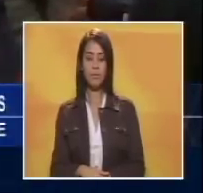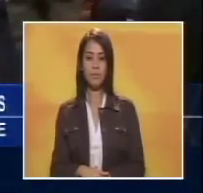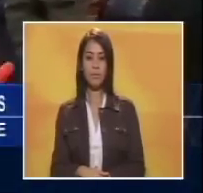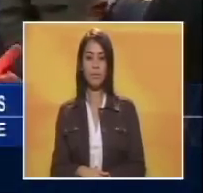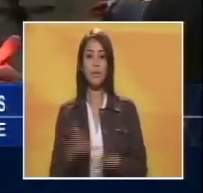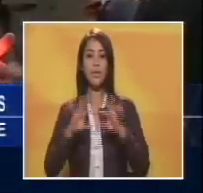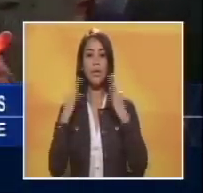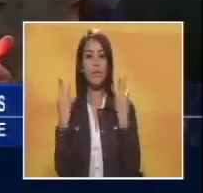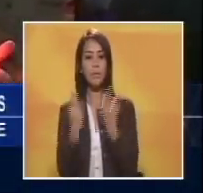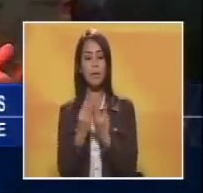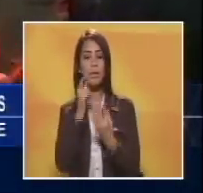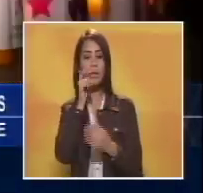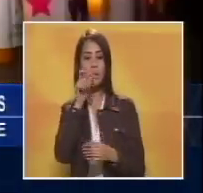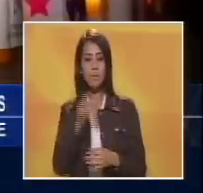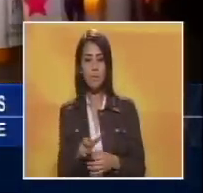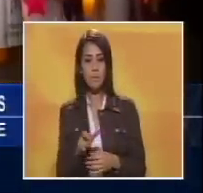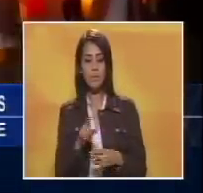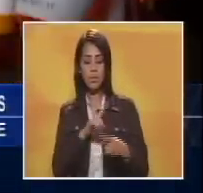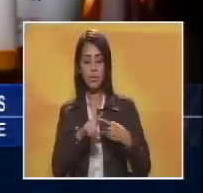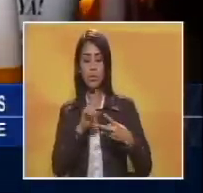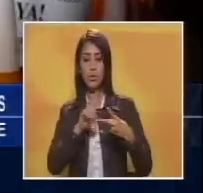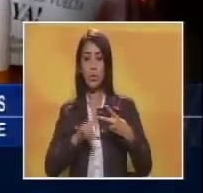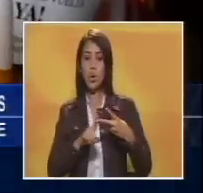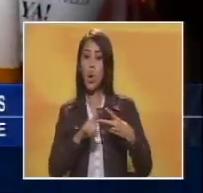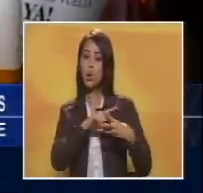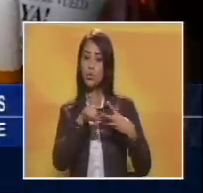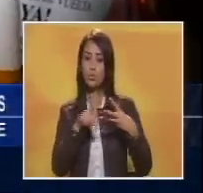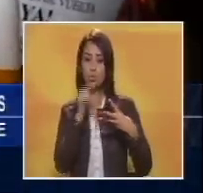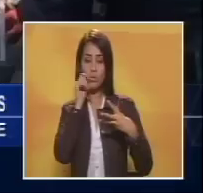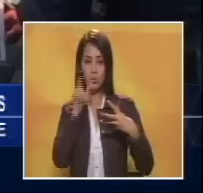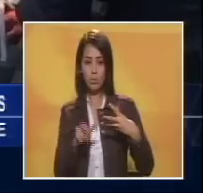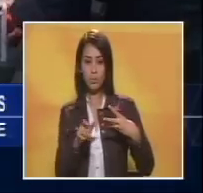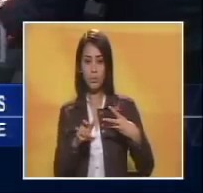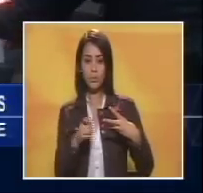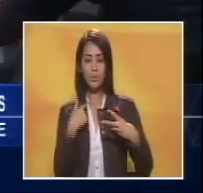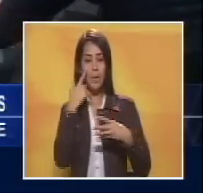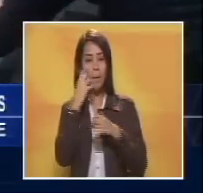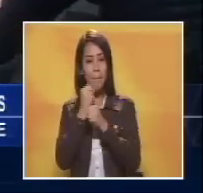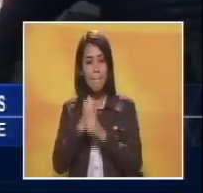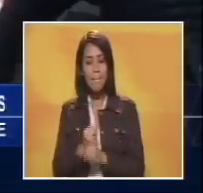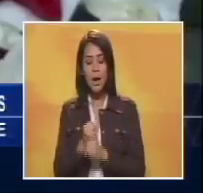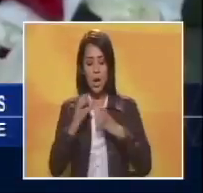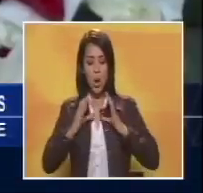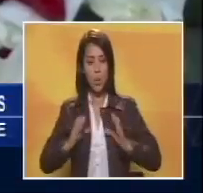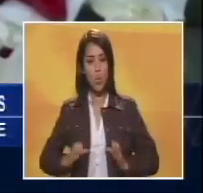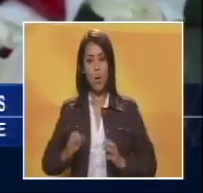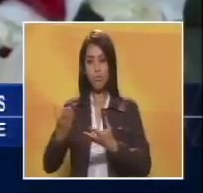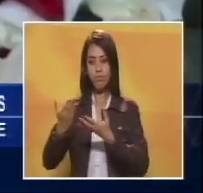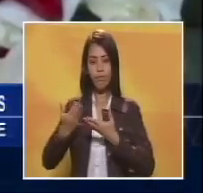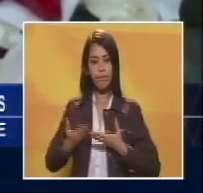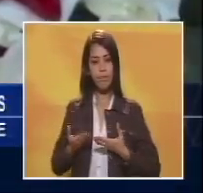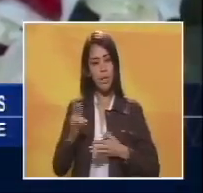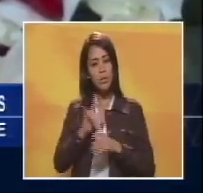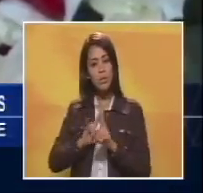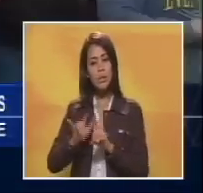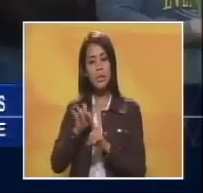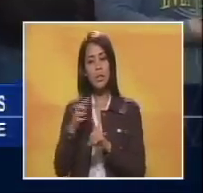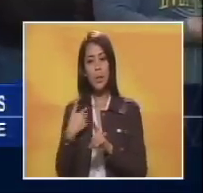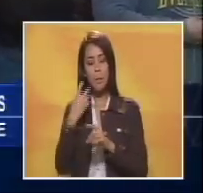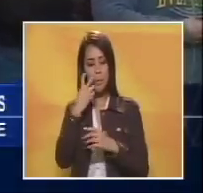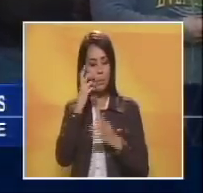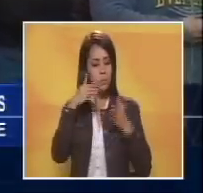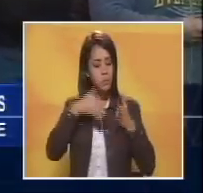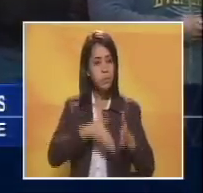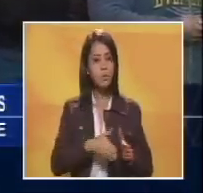Los familiares de Javier Ortega, Paul Rivas y Efraín Segarra esperan la entrega de los cuerpos de sus seres queridos para poder velarlos